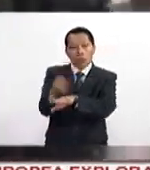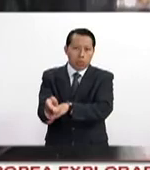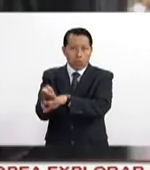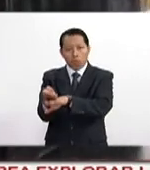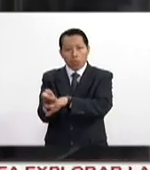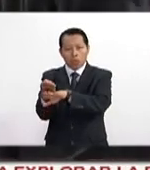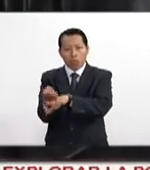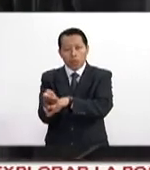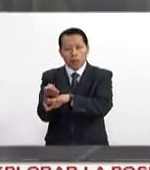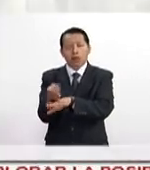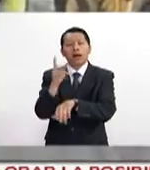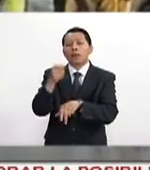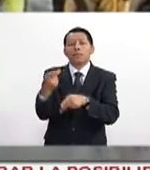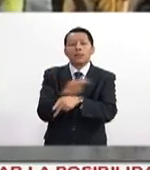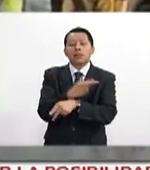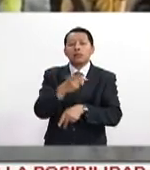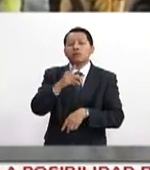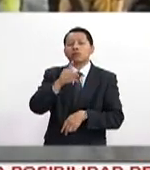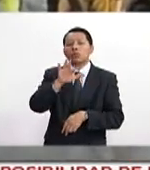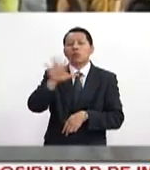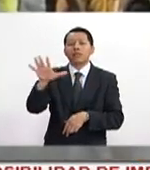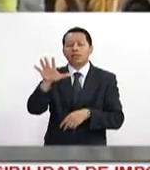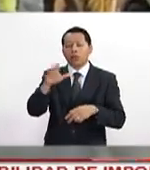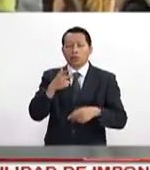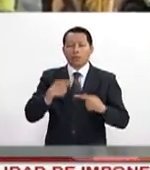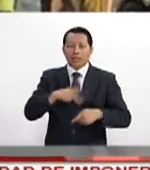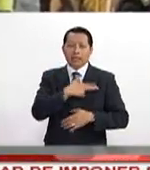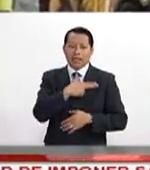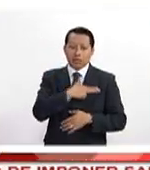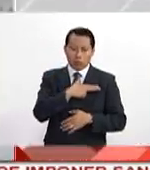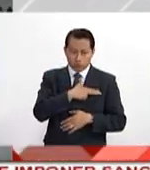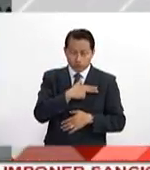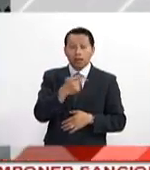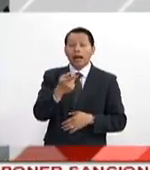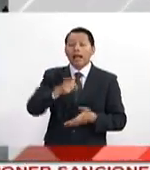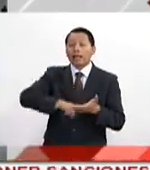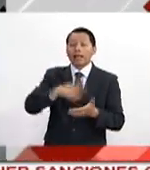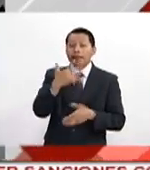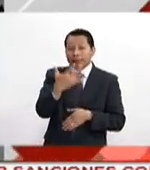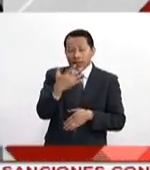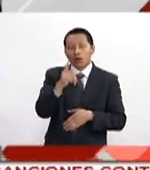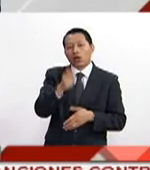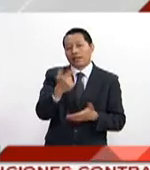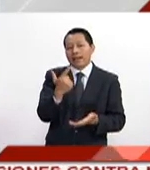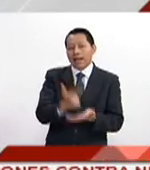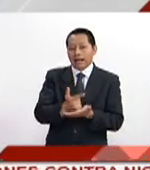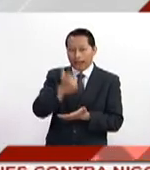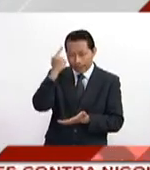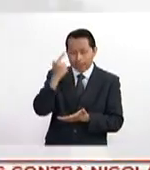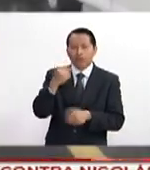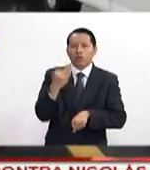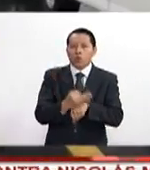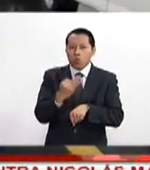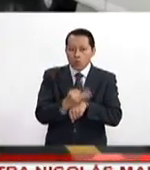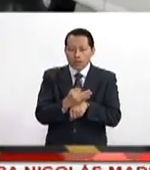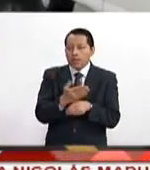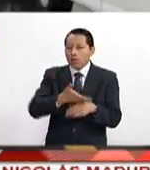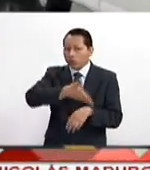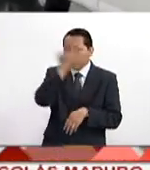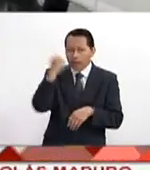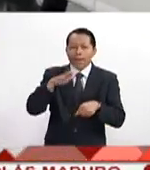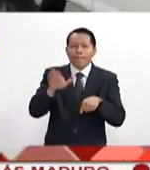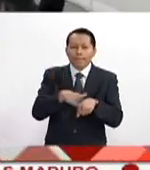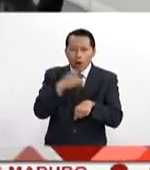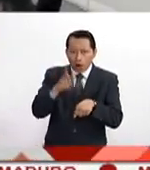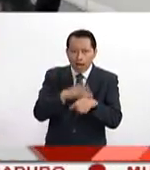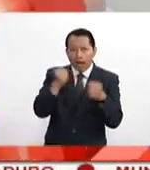Ixtenco, dejando como saldo 55 heridos, de los cuales 5 se reportan en estado grave. Hasta el momento se desconocen las